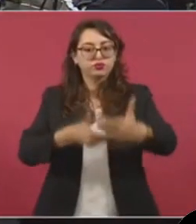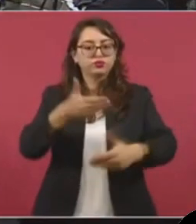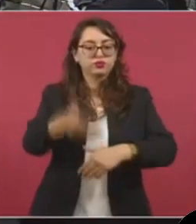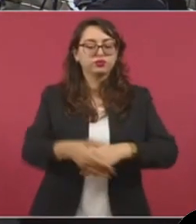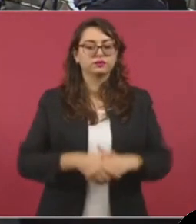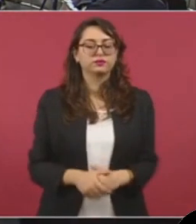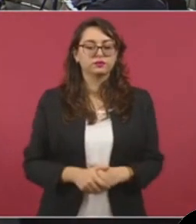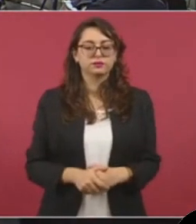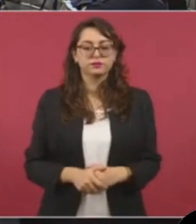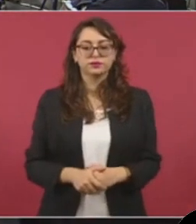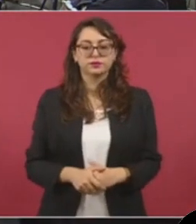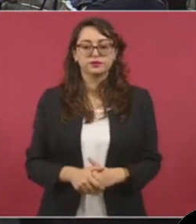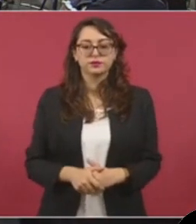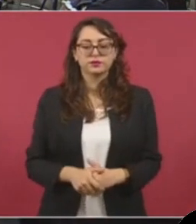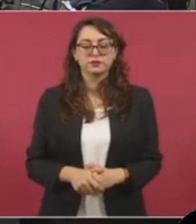este